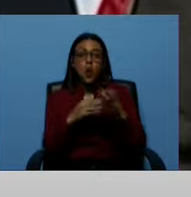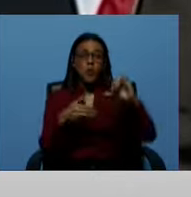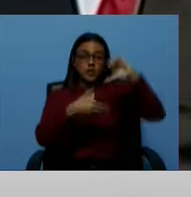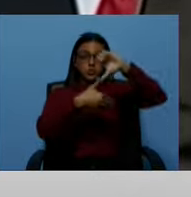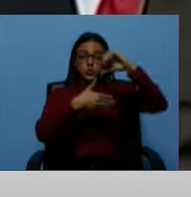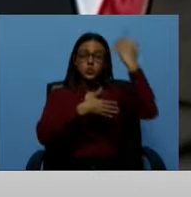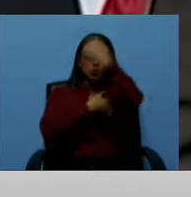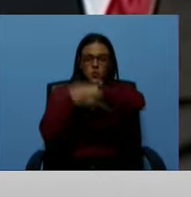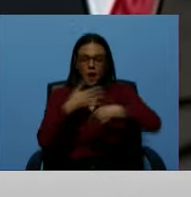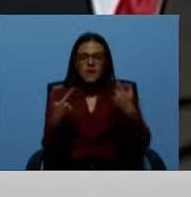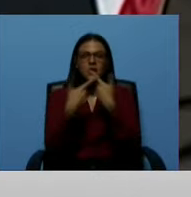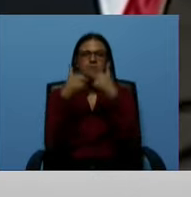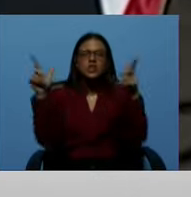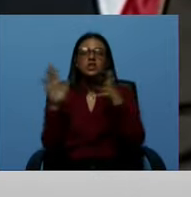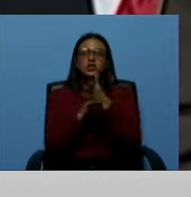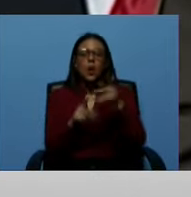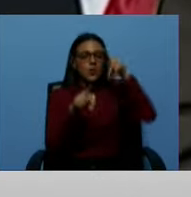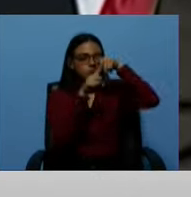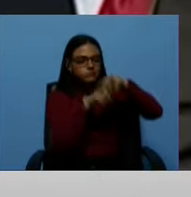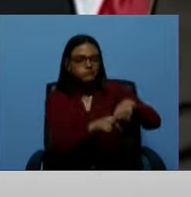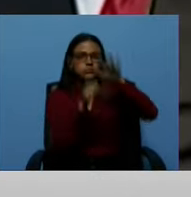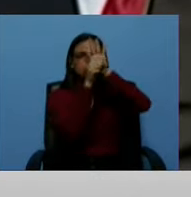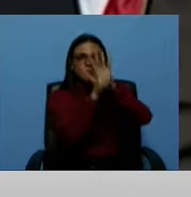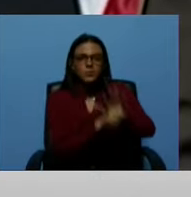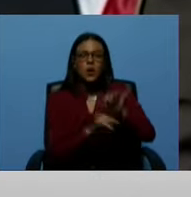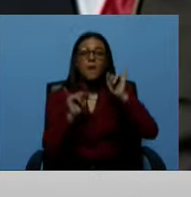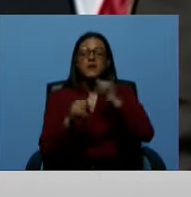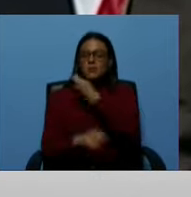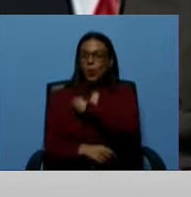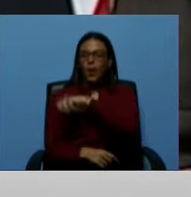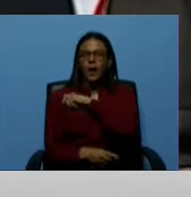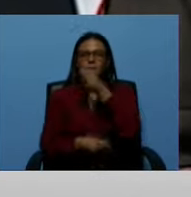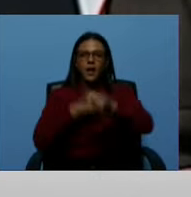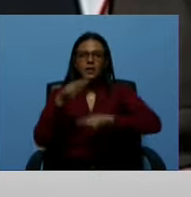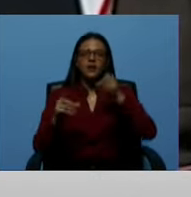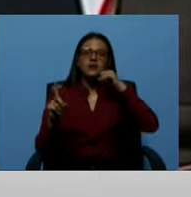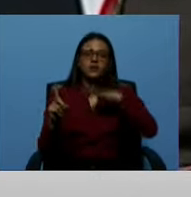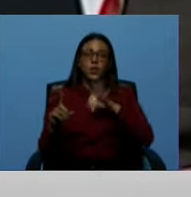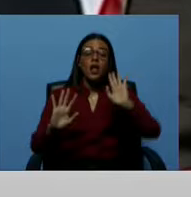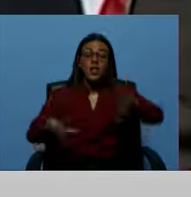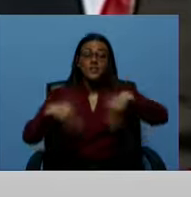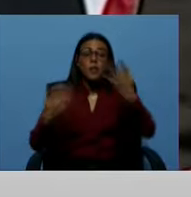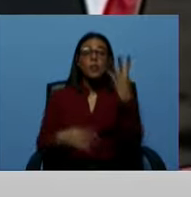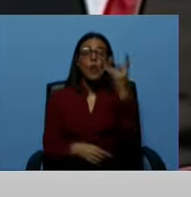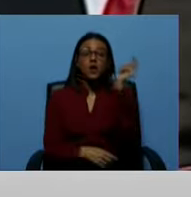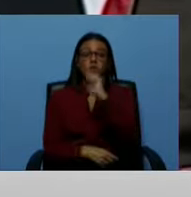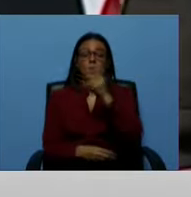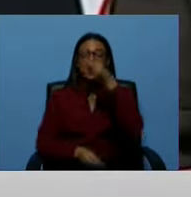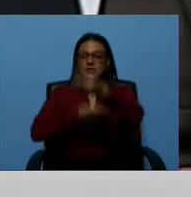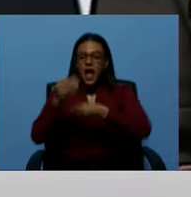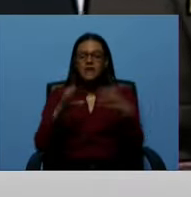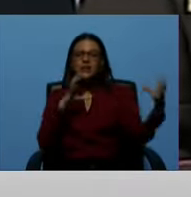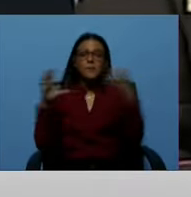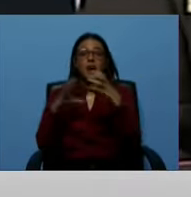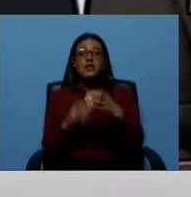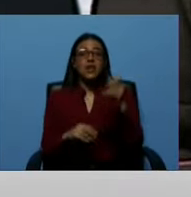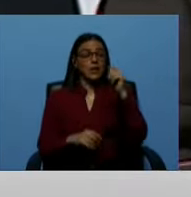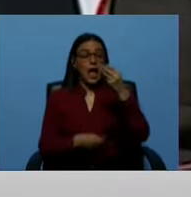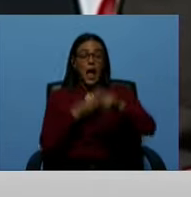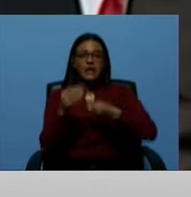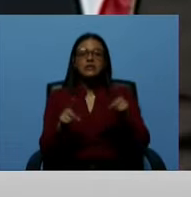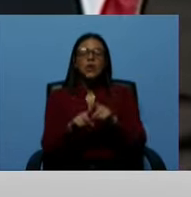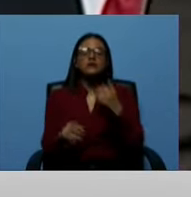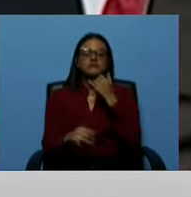Sudamérica del poderío colonialista español. 4 meses más tarde, Ayacucho, y sellaríamos definitivamente